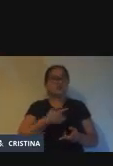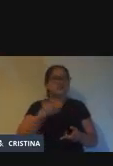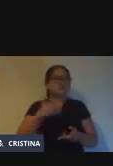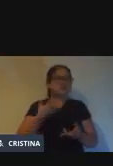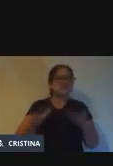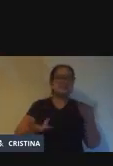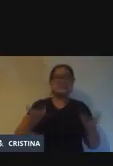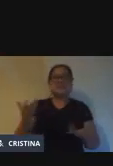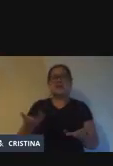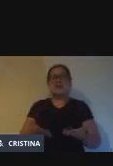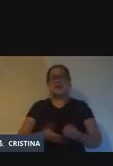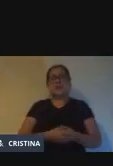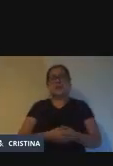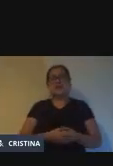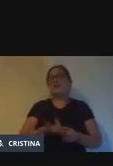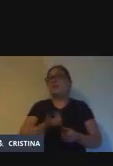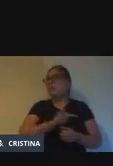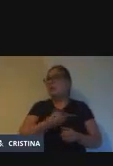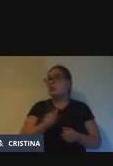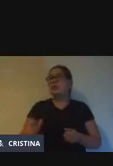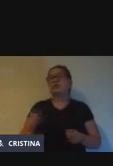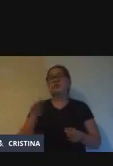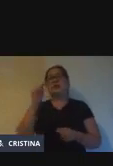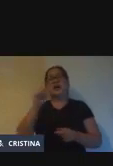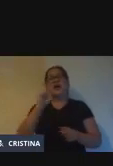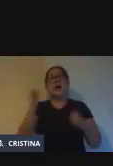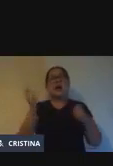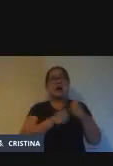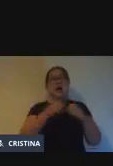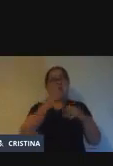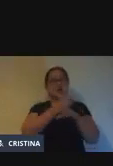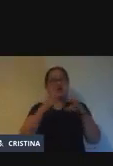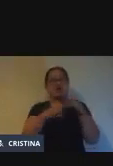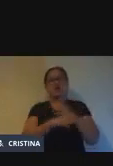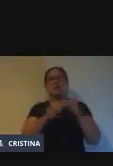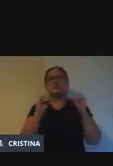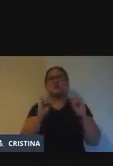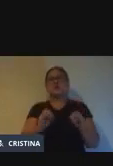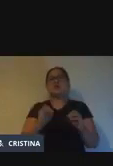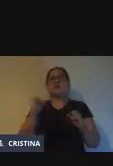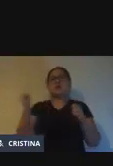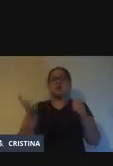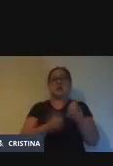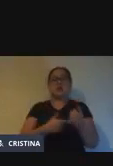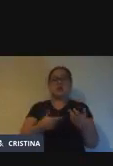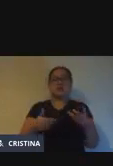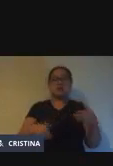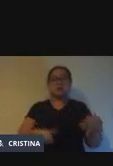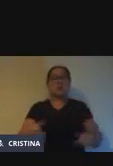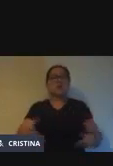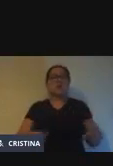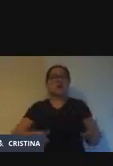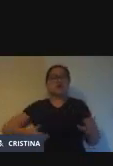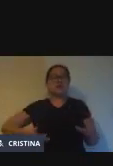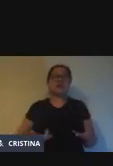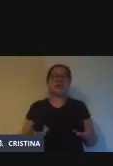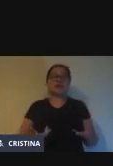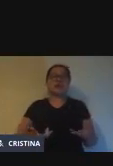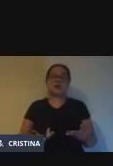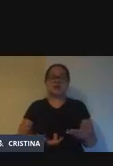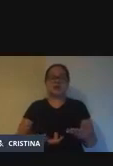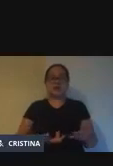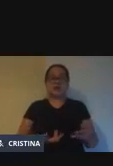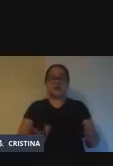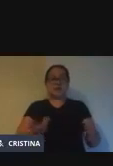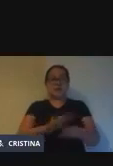una cosa, puede ser una situación. Por ejemplo, cuando estamos irritables, solemos